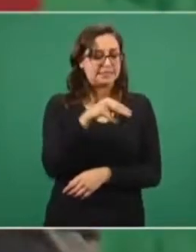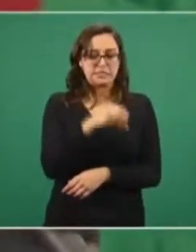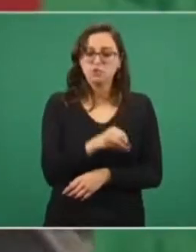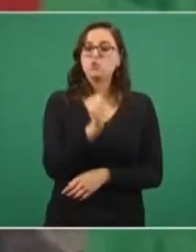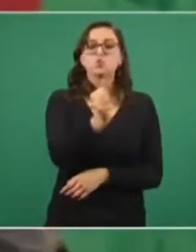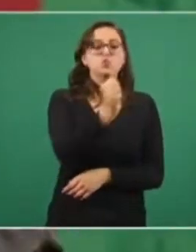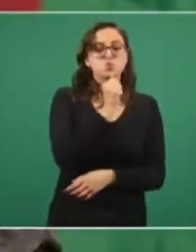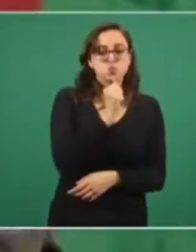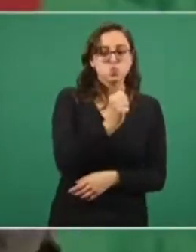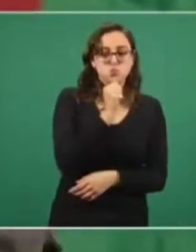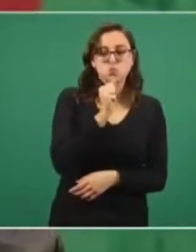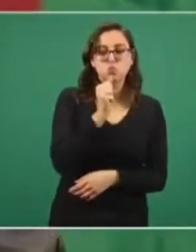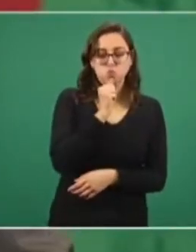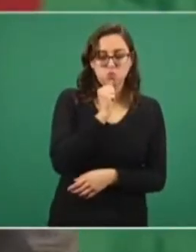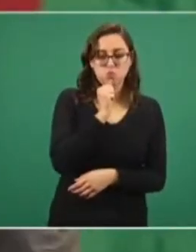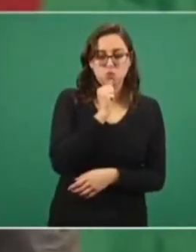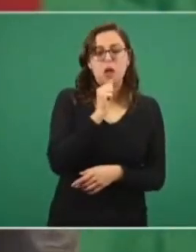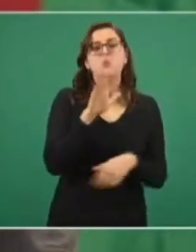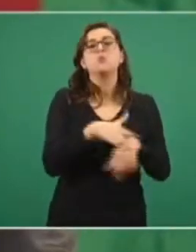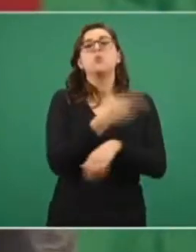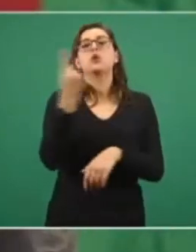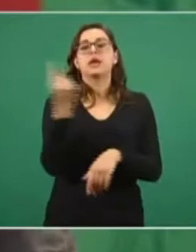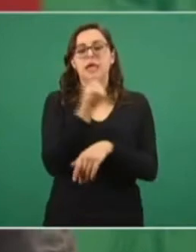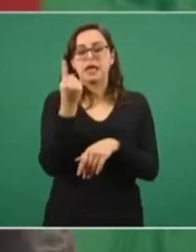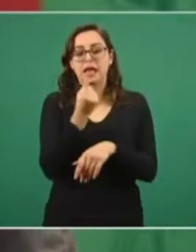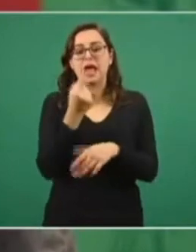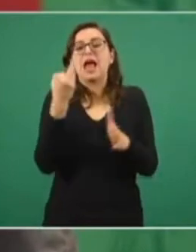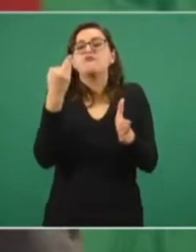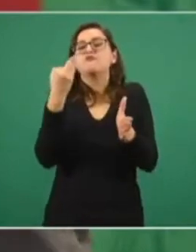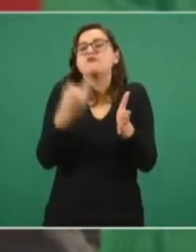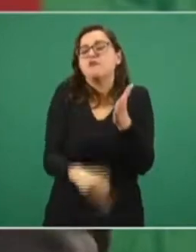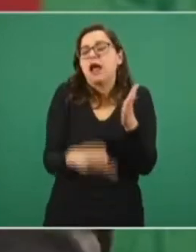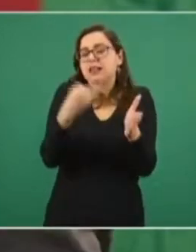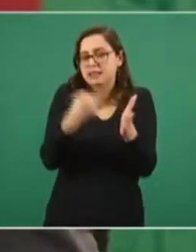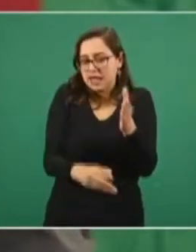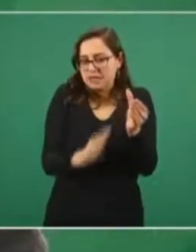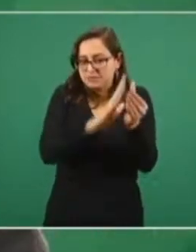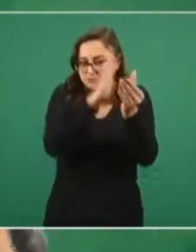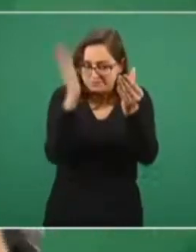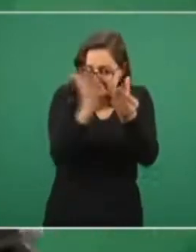no. Faltan algunos elementos, principalmente